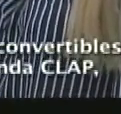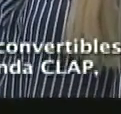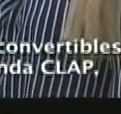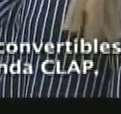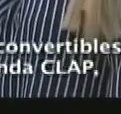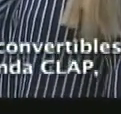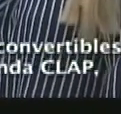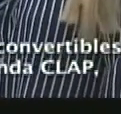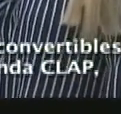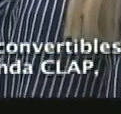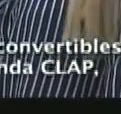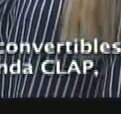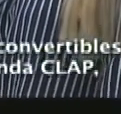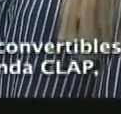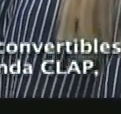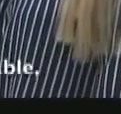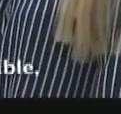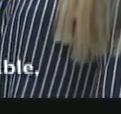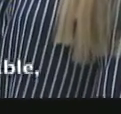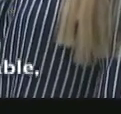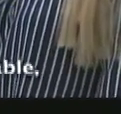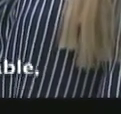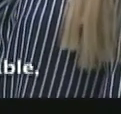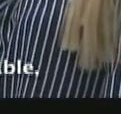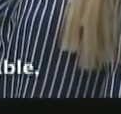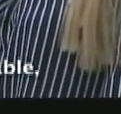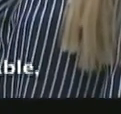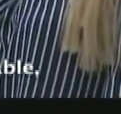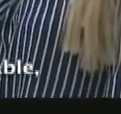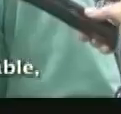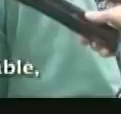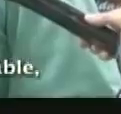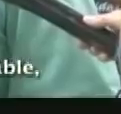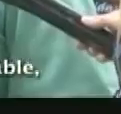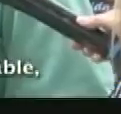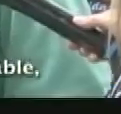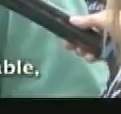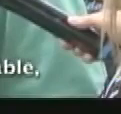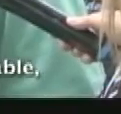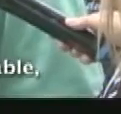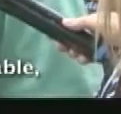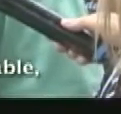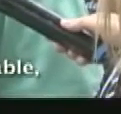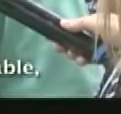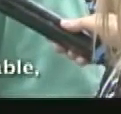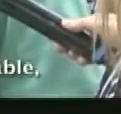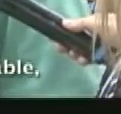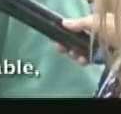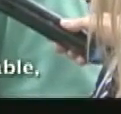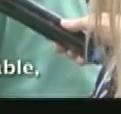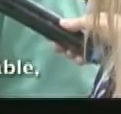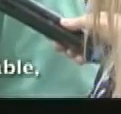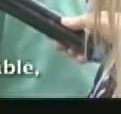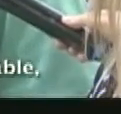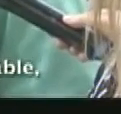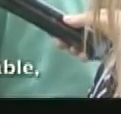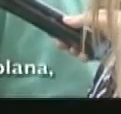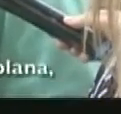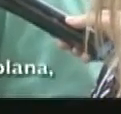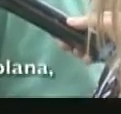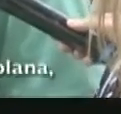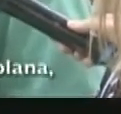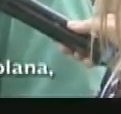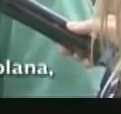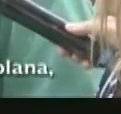lugar, aquí, en esta tienda CLAP, cada vez más lugares, para que el Petro sea una moneda